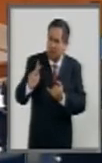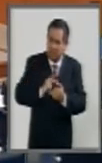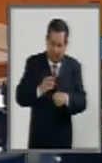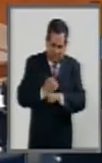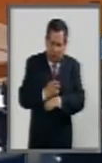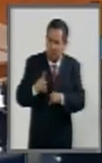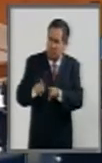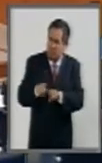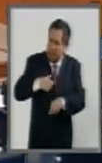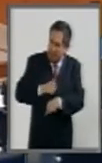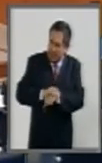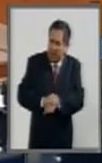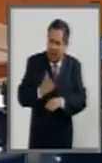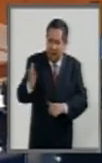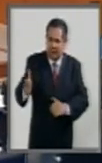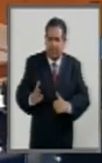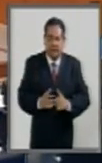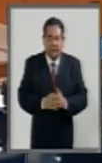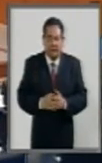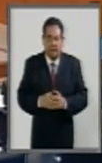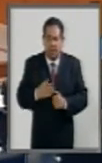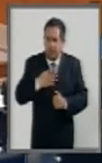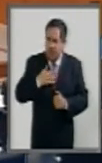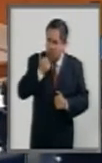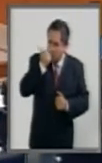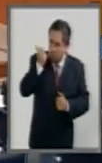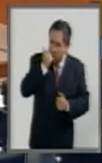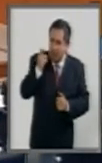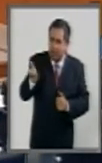amiga, mi alumna.